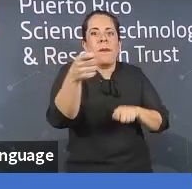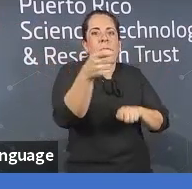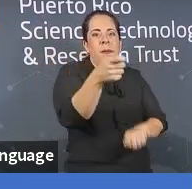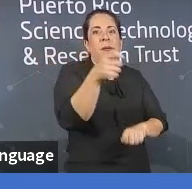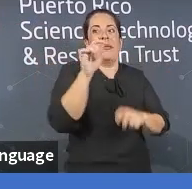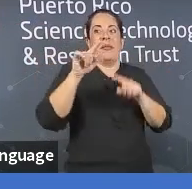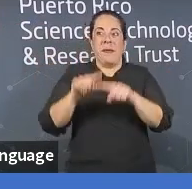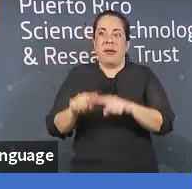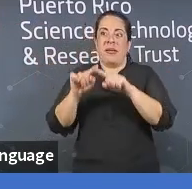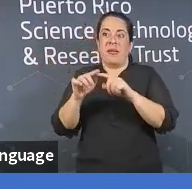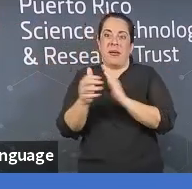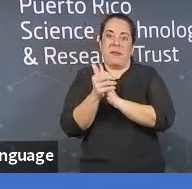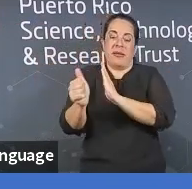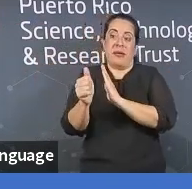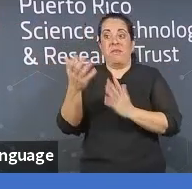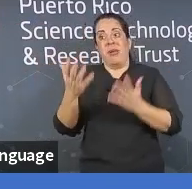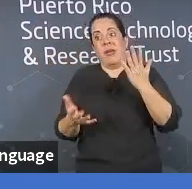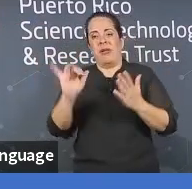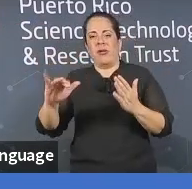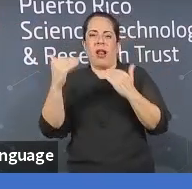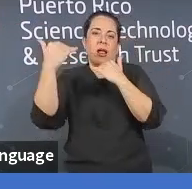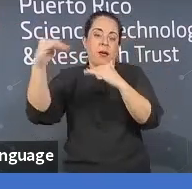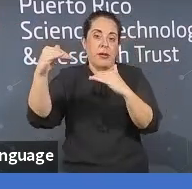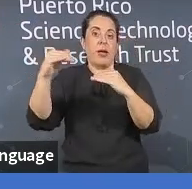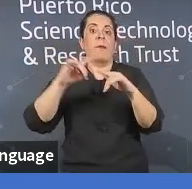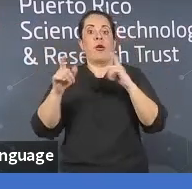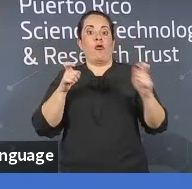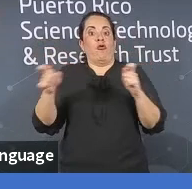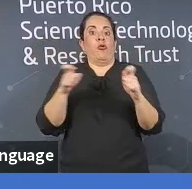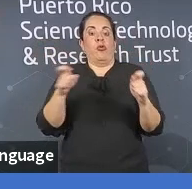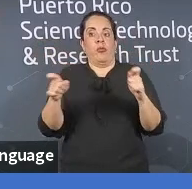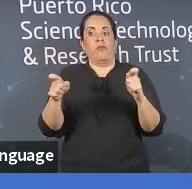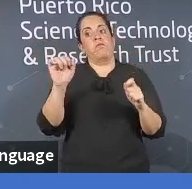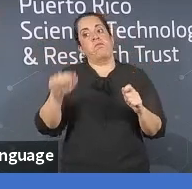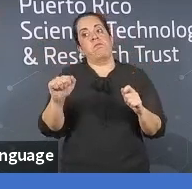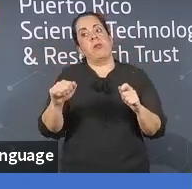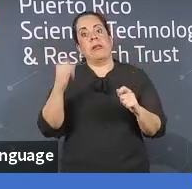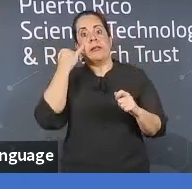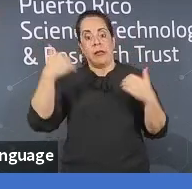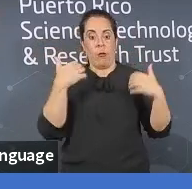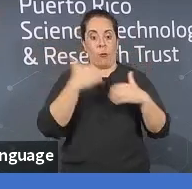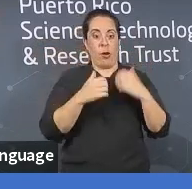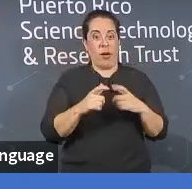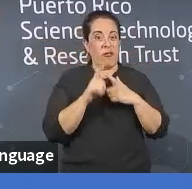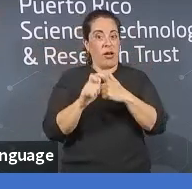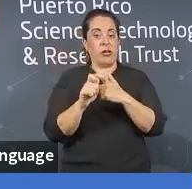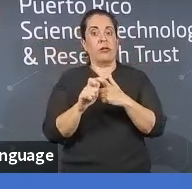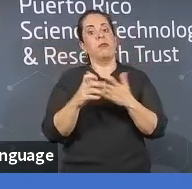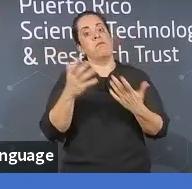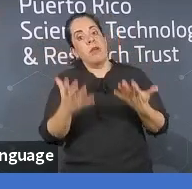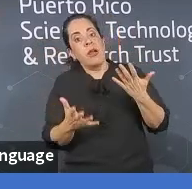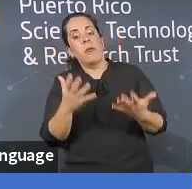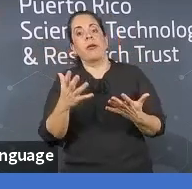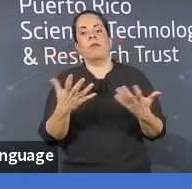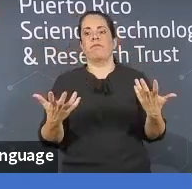de la capacidad. Su capacidad es su límite, pero el control es in situ. Si tenemos un problema inmediato, hay algún área donde tenemos que aplicar